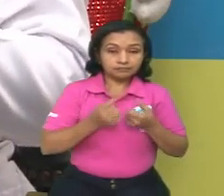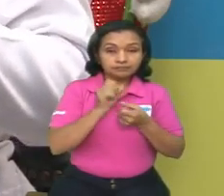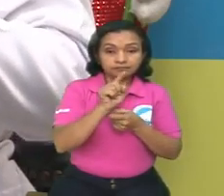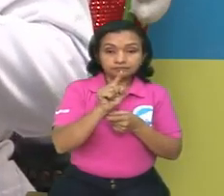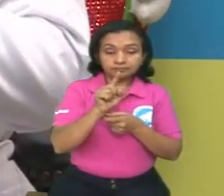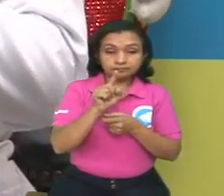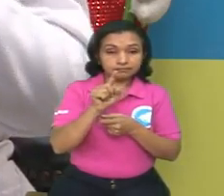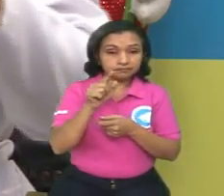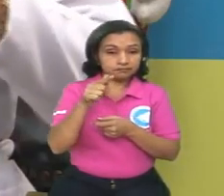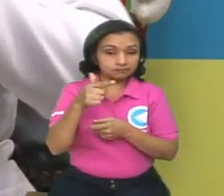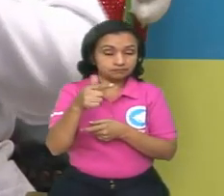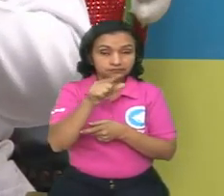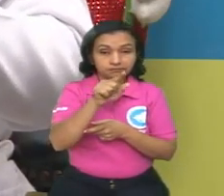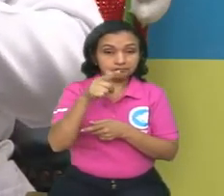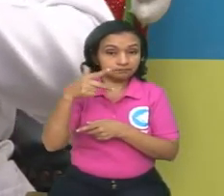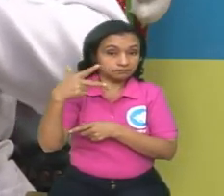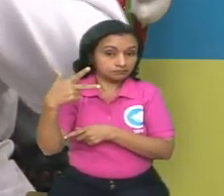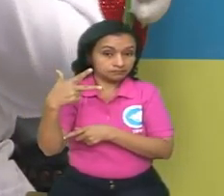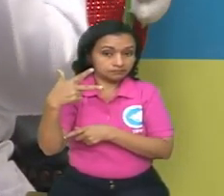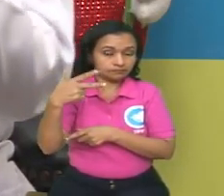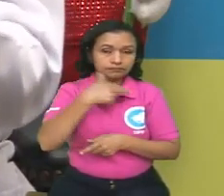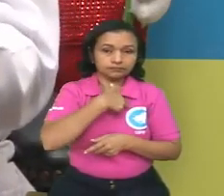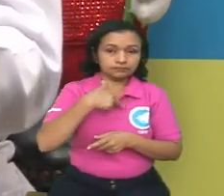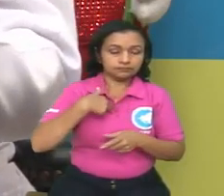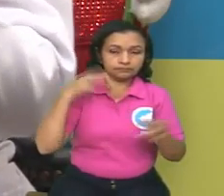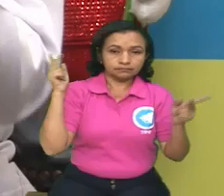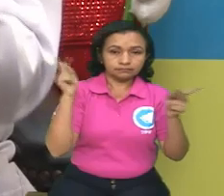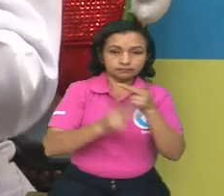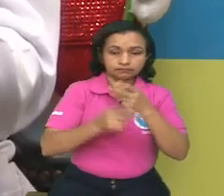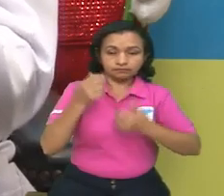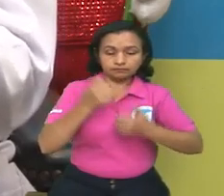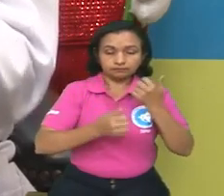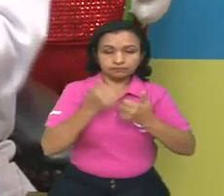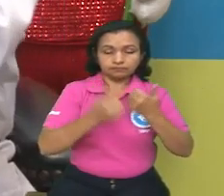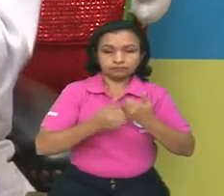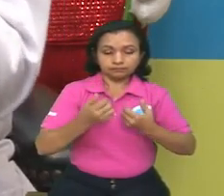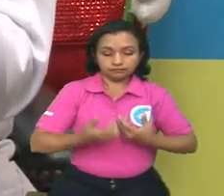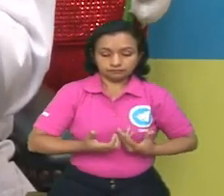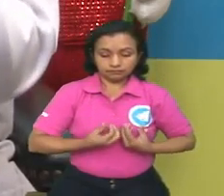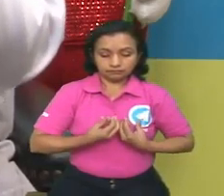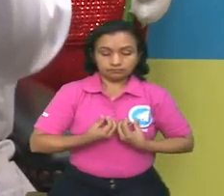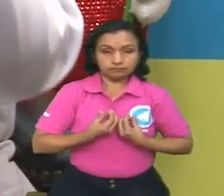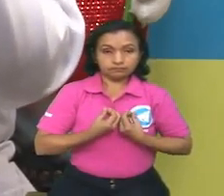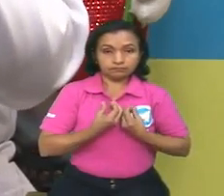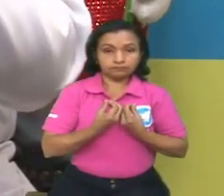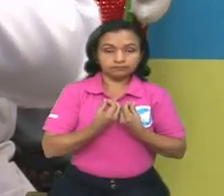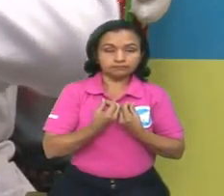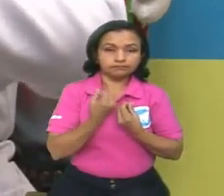18, entonces este virus va a causar mayor estrago, va a ser catastrófica en este cérvix que no está